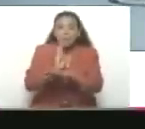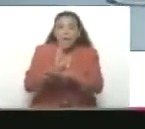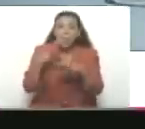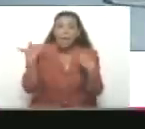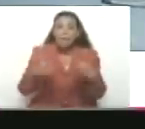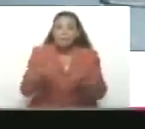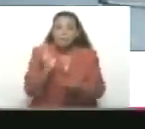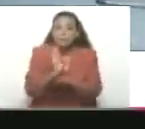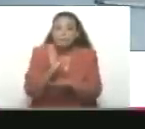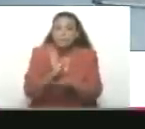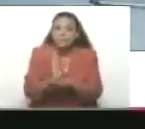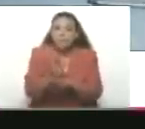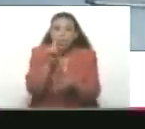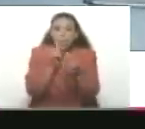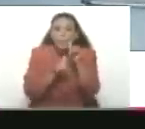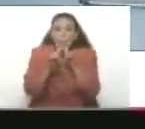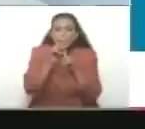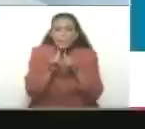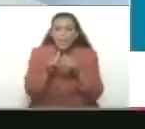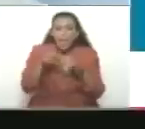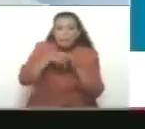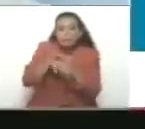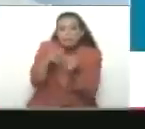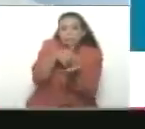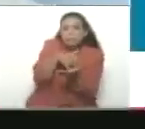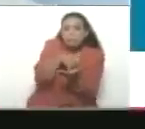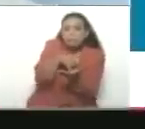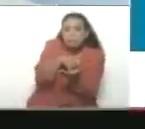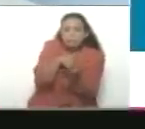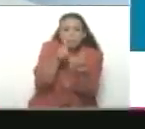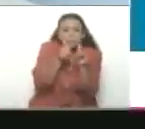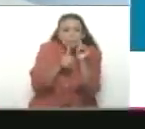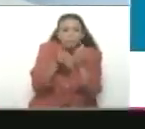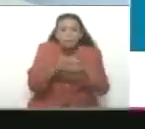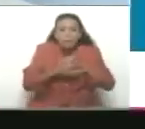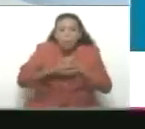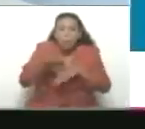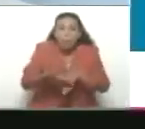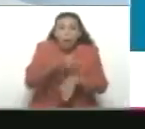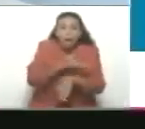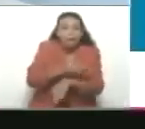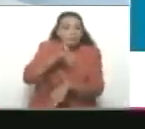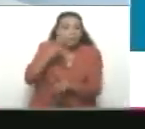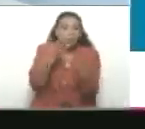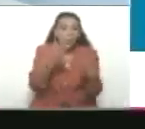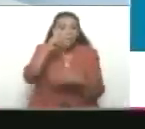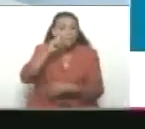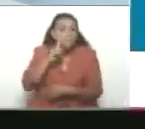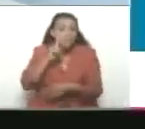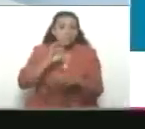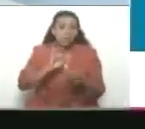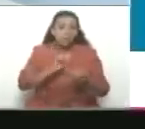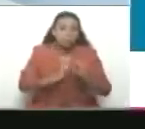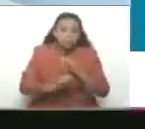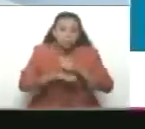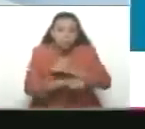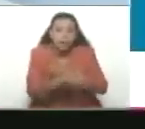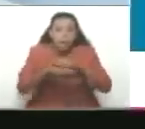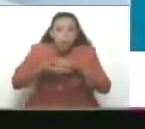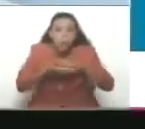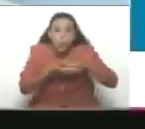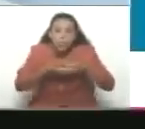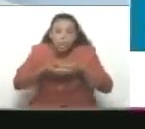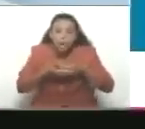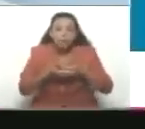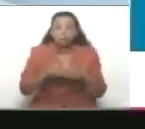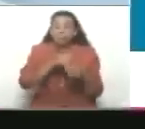equipada con los neonatólogos y llegamos a la sala de parto Aquí vamos entrando a la sala de parto presidente esto